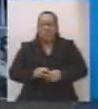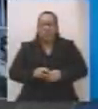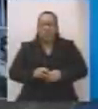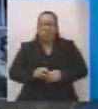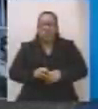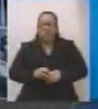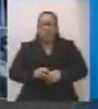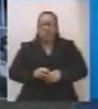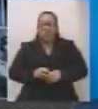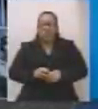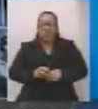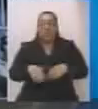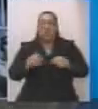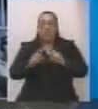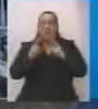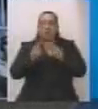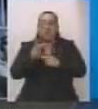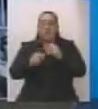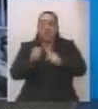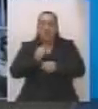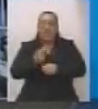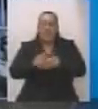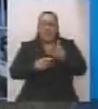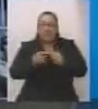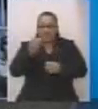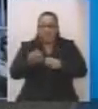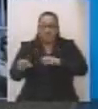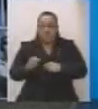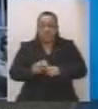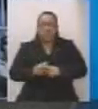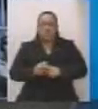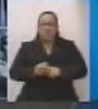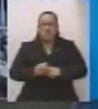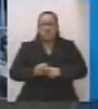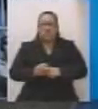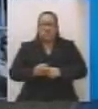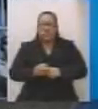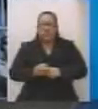en reunir los trabajadores para que realicen ciertas tareas.